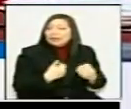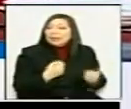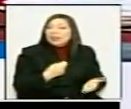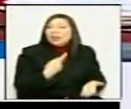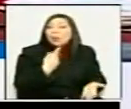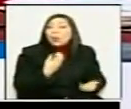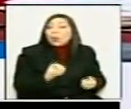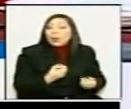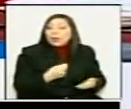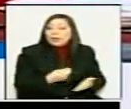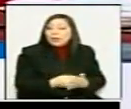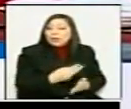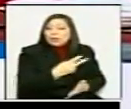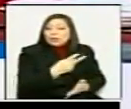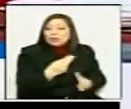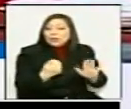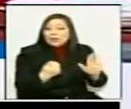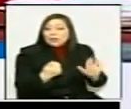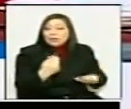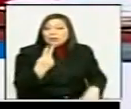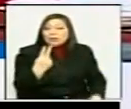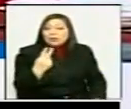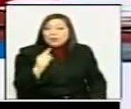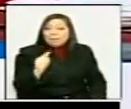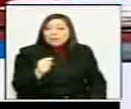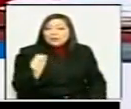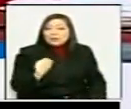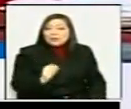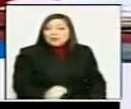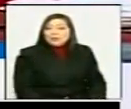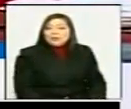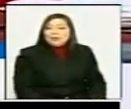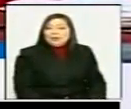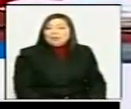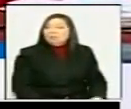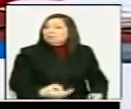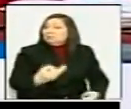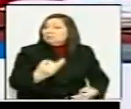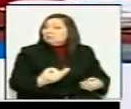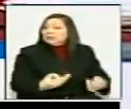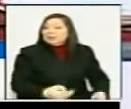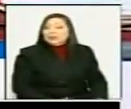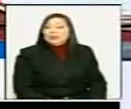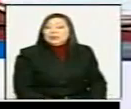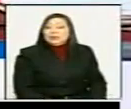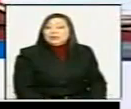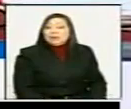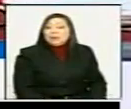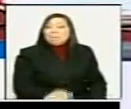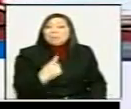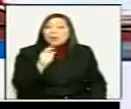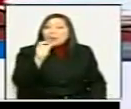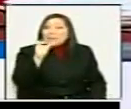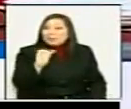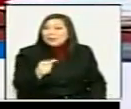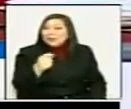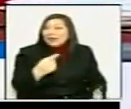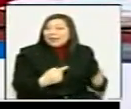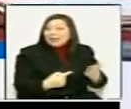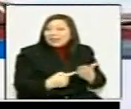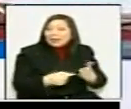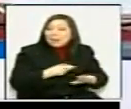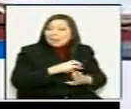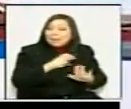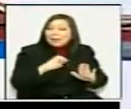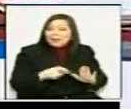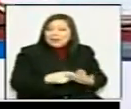pagarla los 262 mil soles, que fue el cálculo hecho por los técnicos del